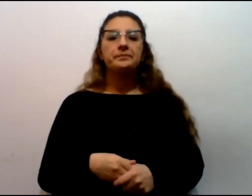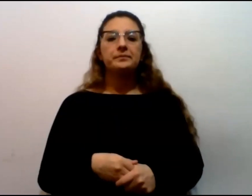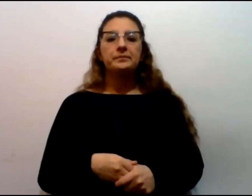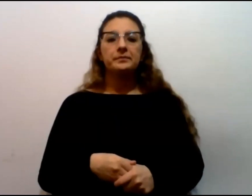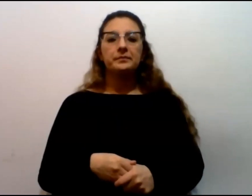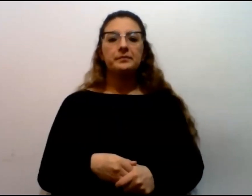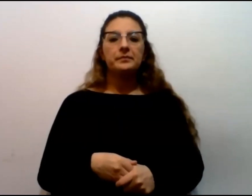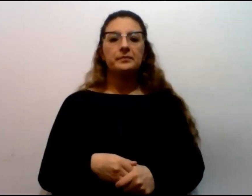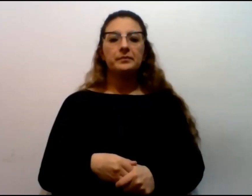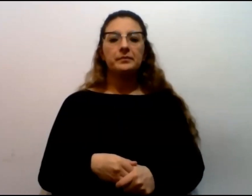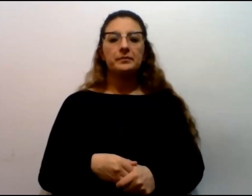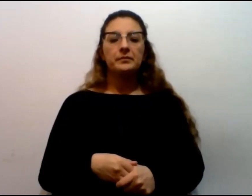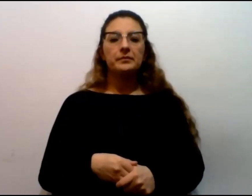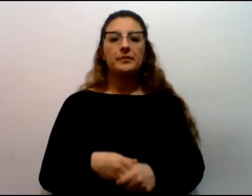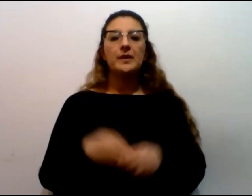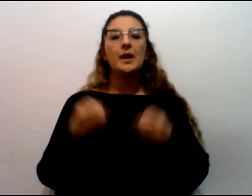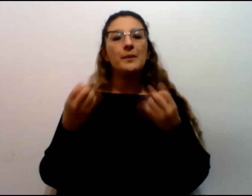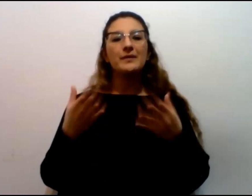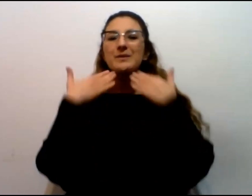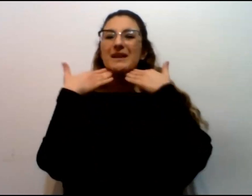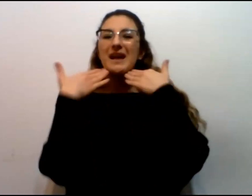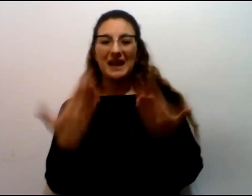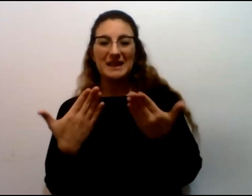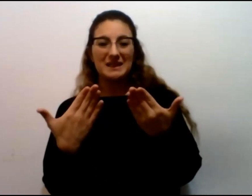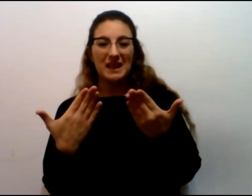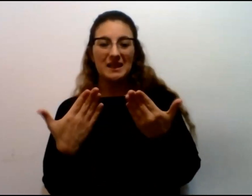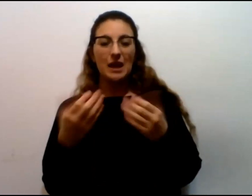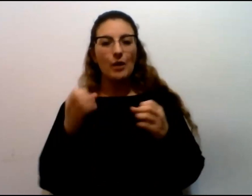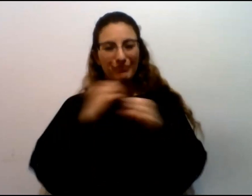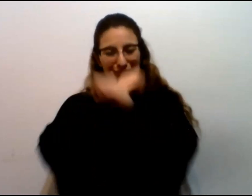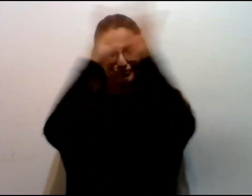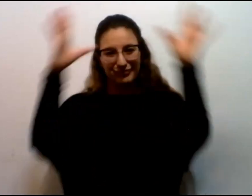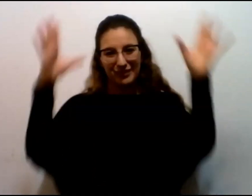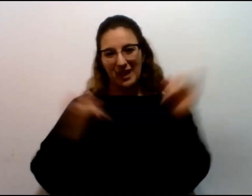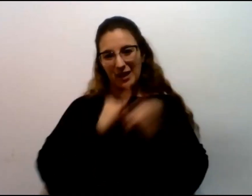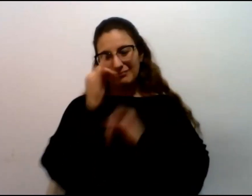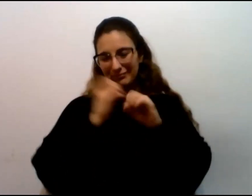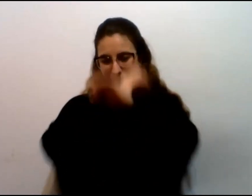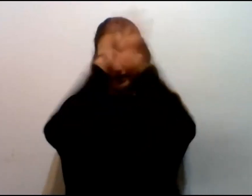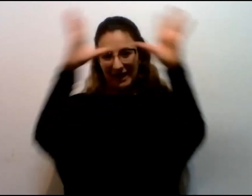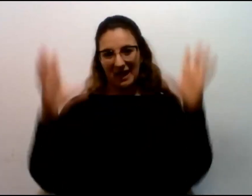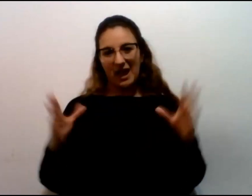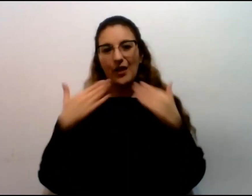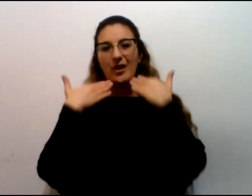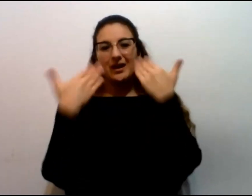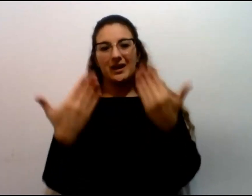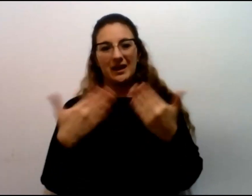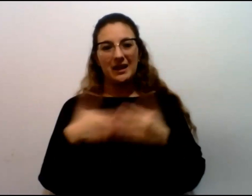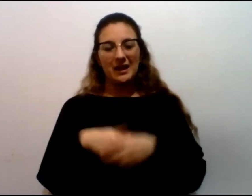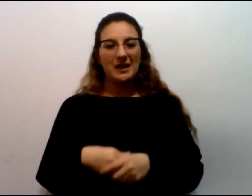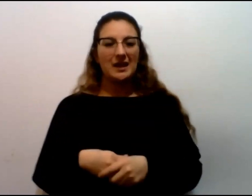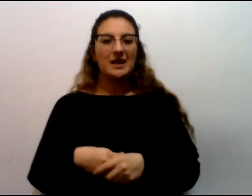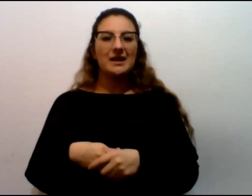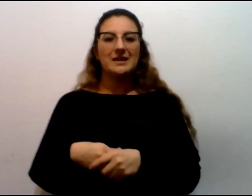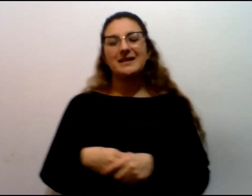Bueno Perfecto Muchísimas gracias Muy Clara Su exposición Agradecemos El tiempo Que nos ha